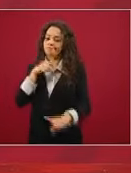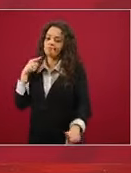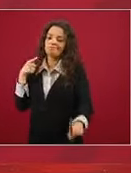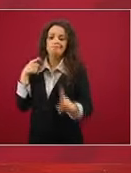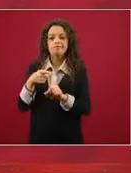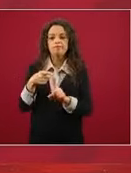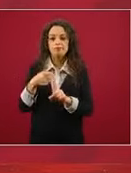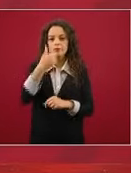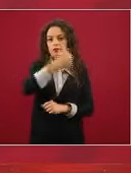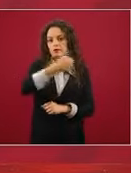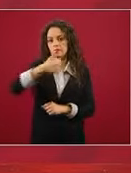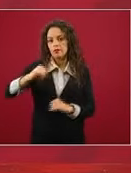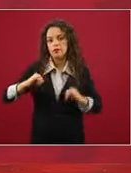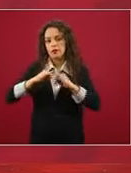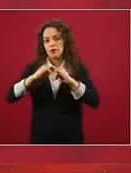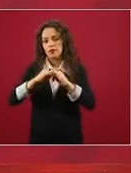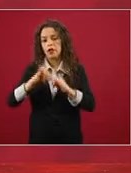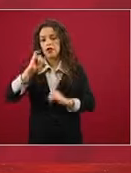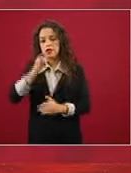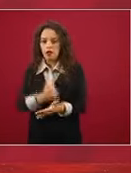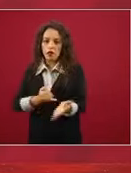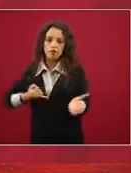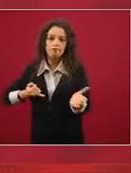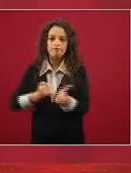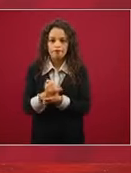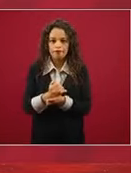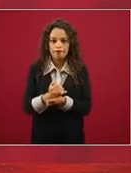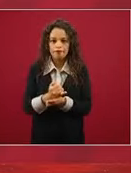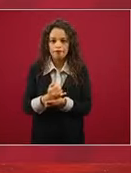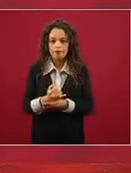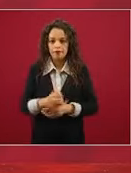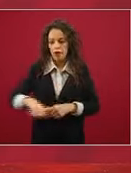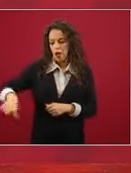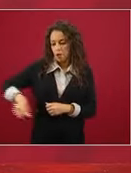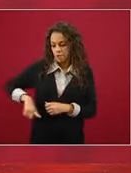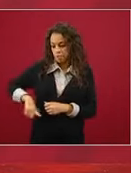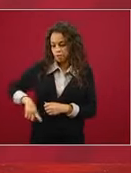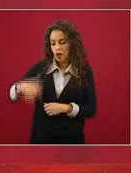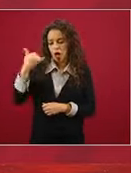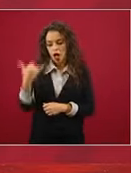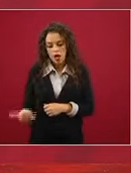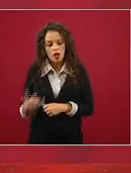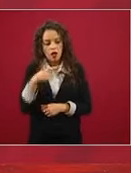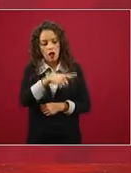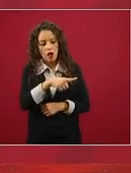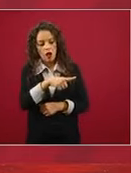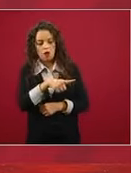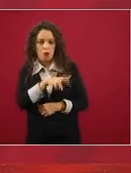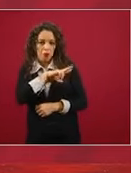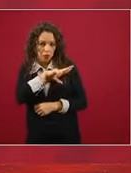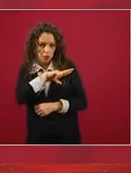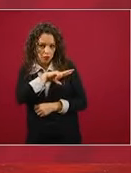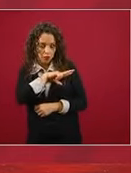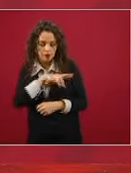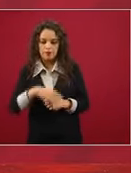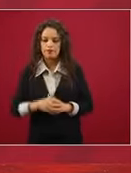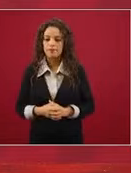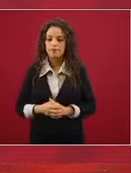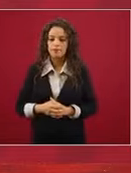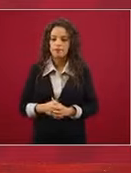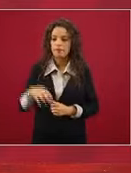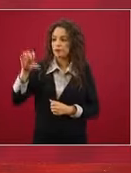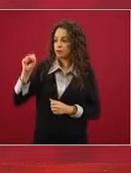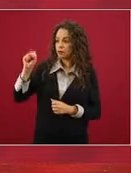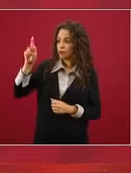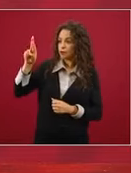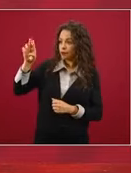ellas mismas, por las instituciones públicas y la entidad privada. La razón por la que el canciller fue quien lo comentó es